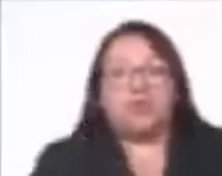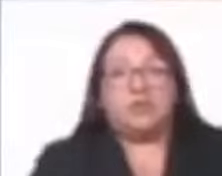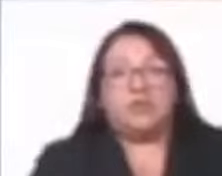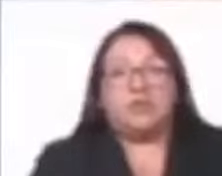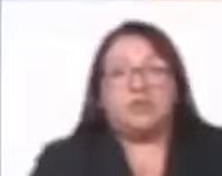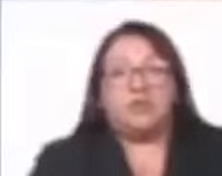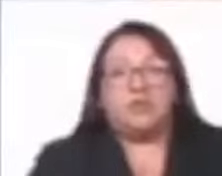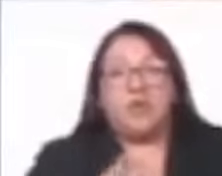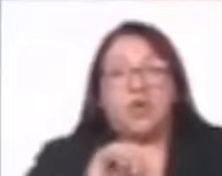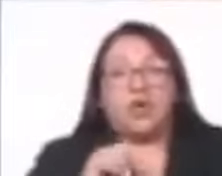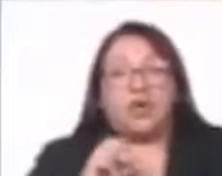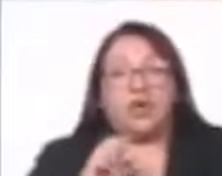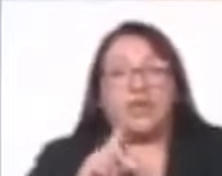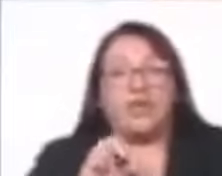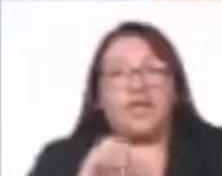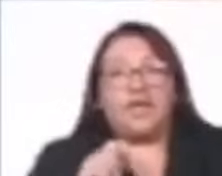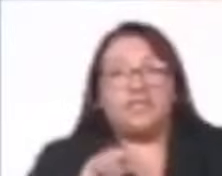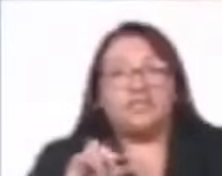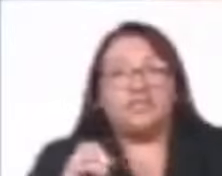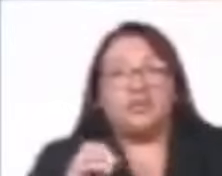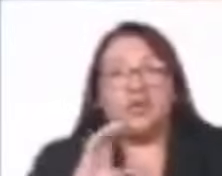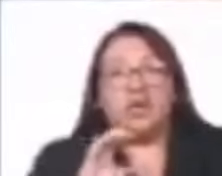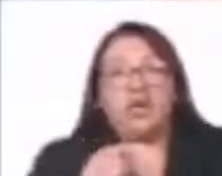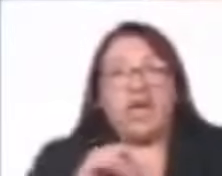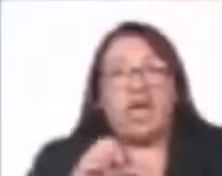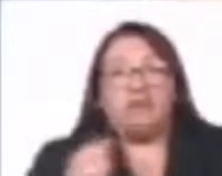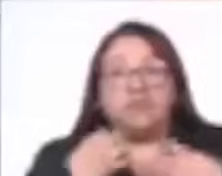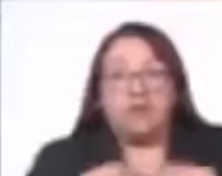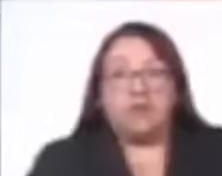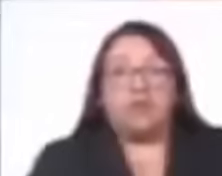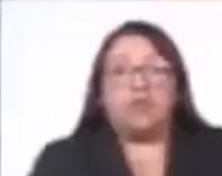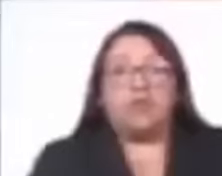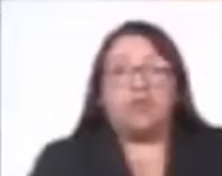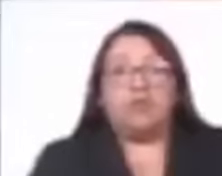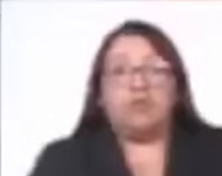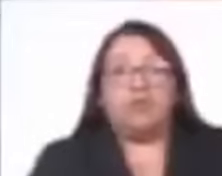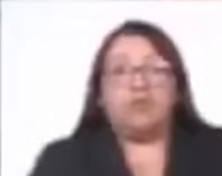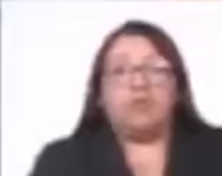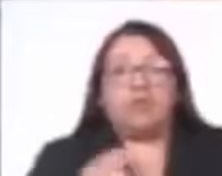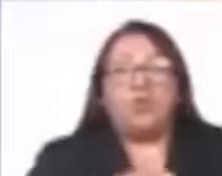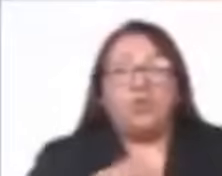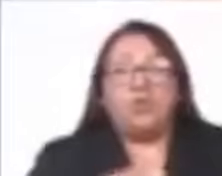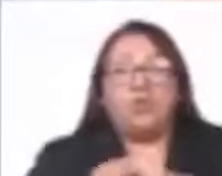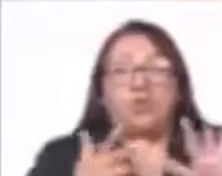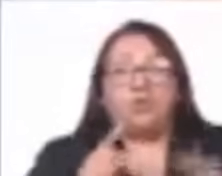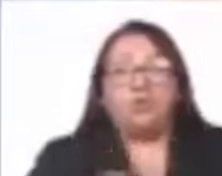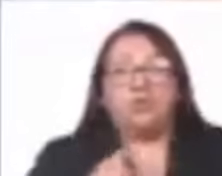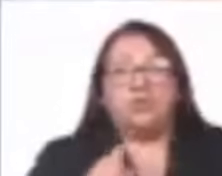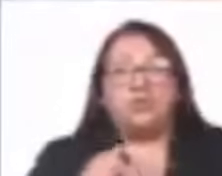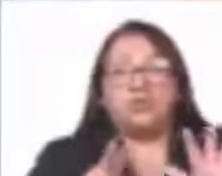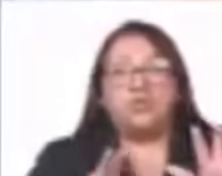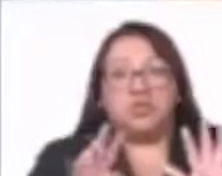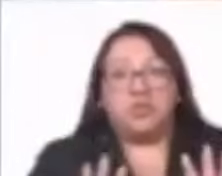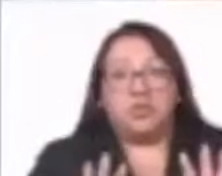Mi nombre es Jorge del Castillo Gálvez, soy abogado con registro 8189